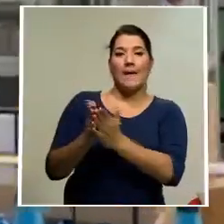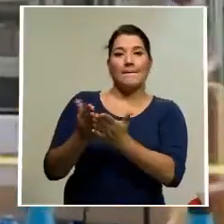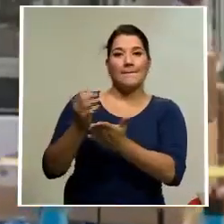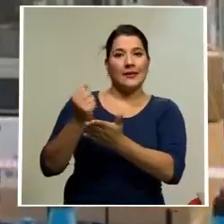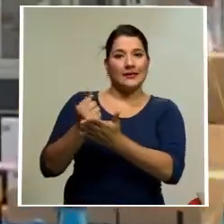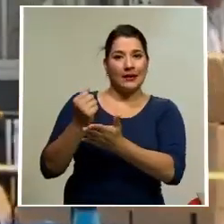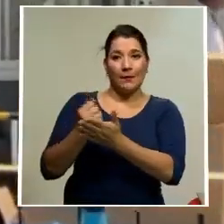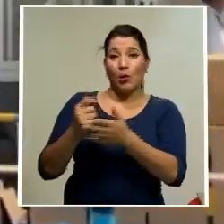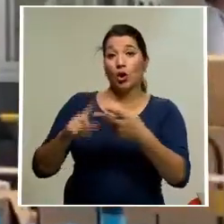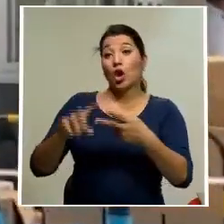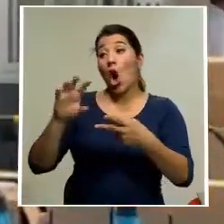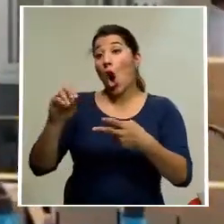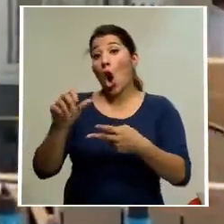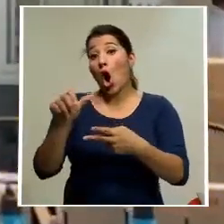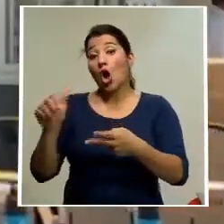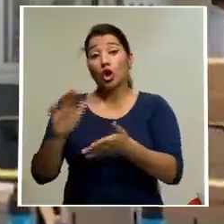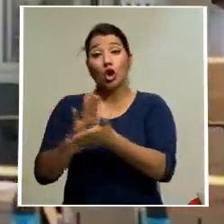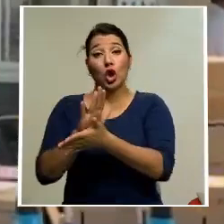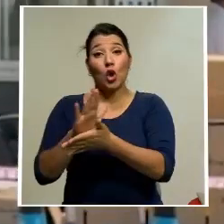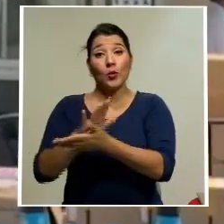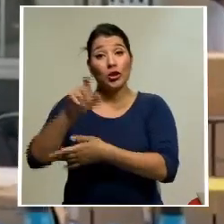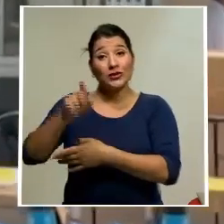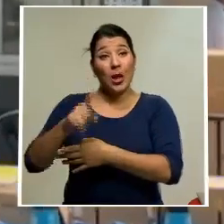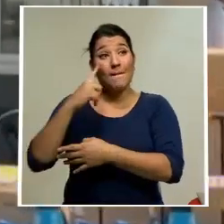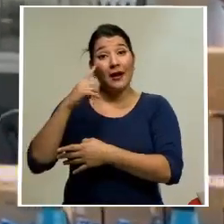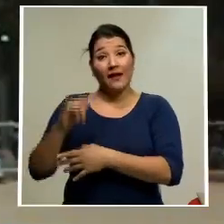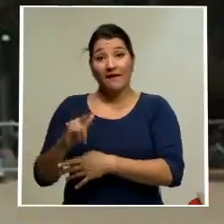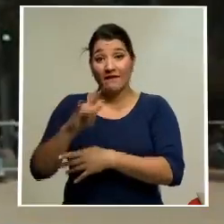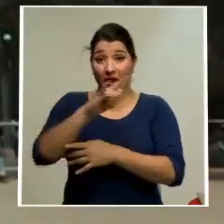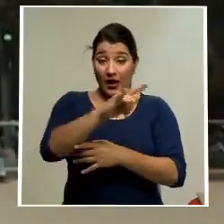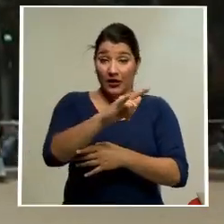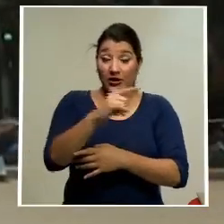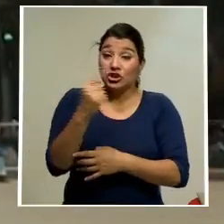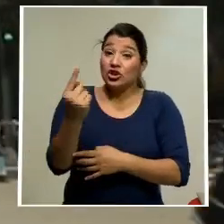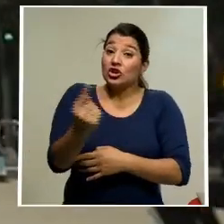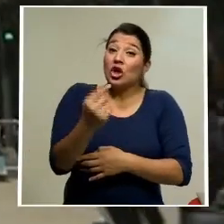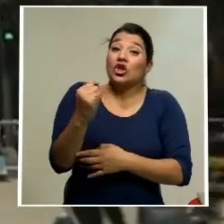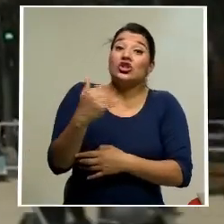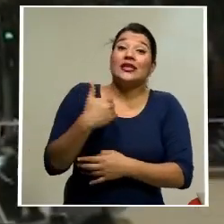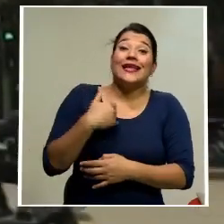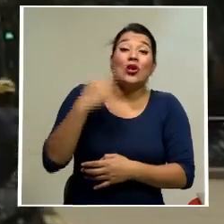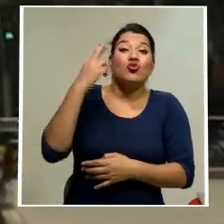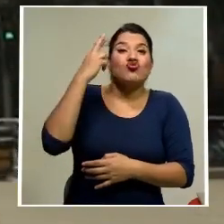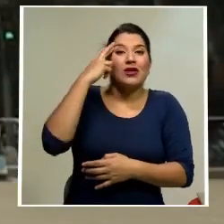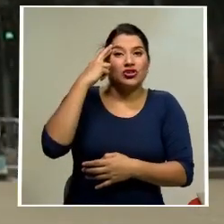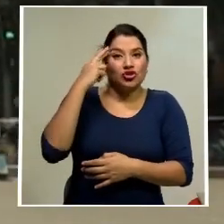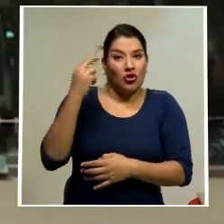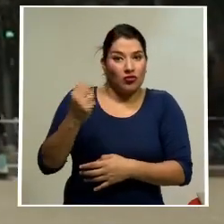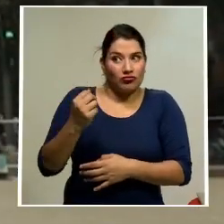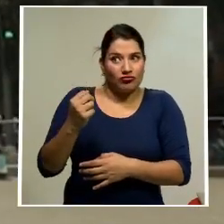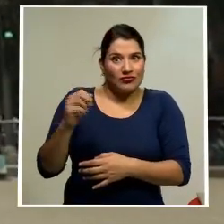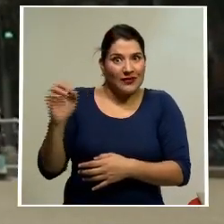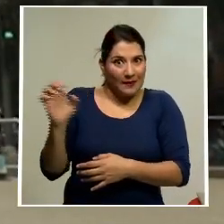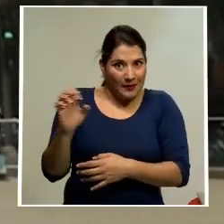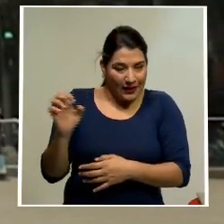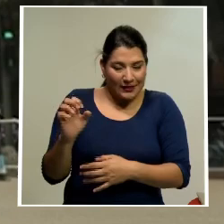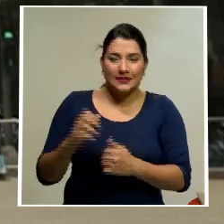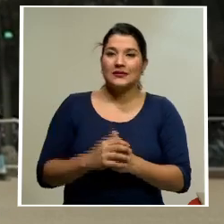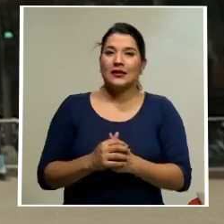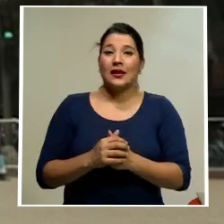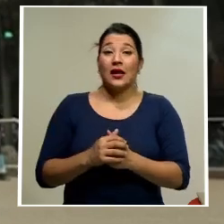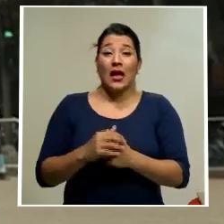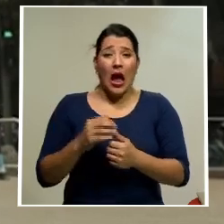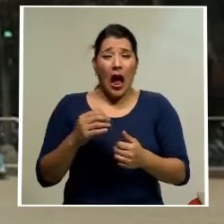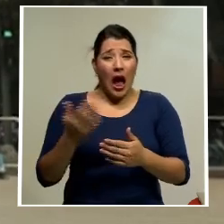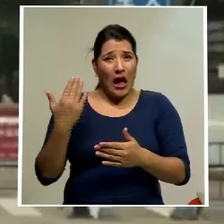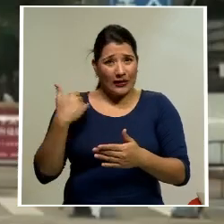pasaportes y otros documentos necesarios para viajar al extranjero, a menos que haya una razón imperiosa. El coronavirus estaba casi